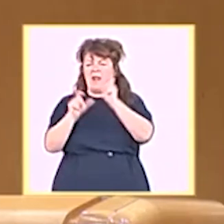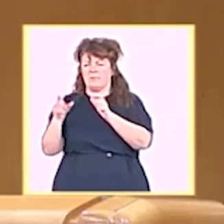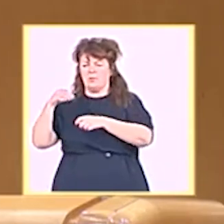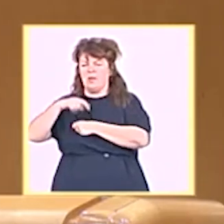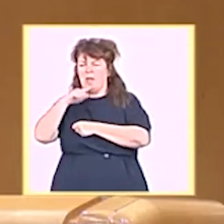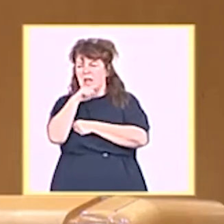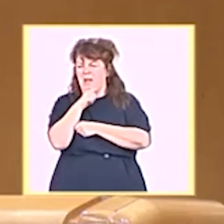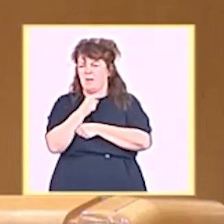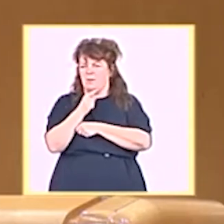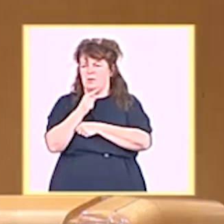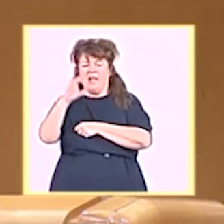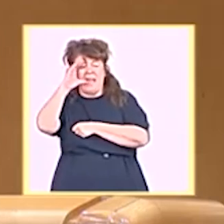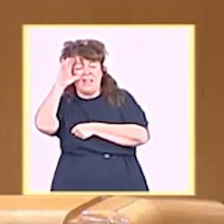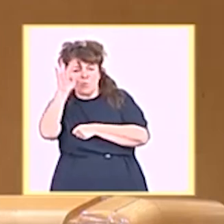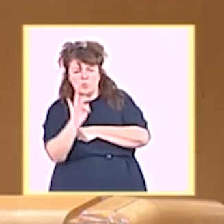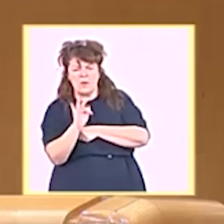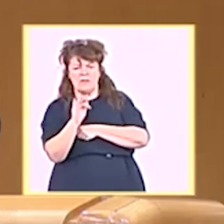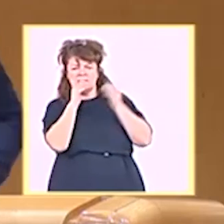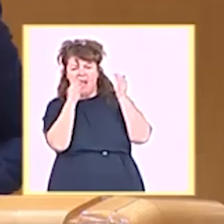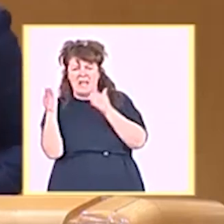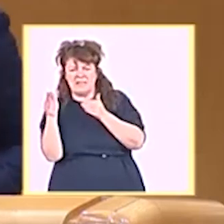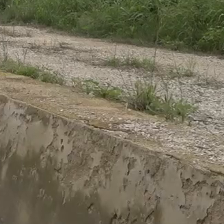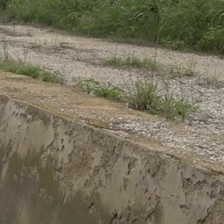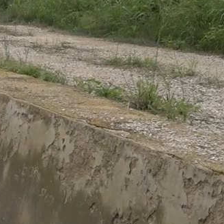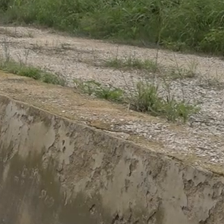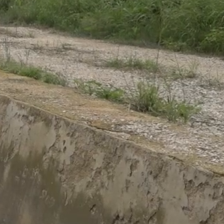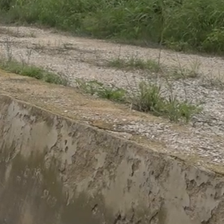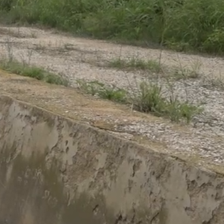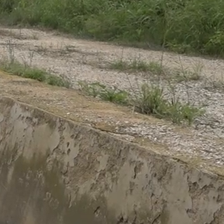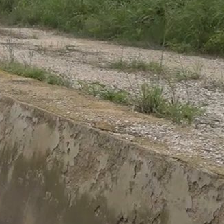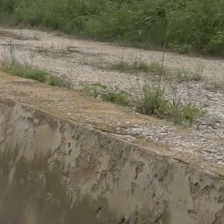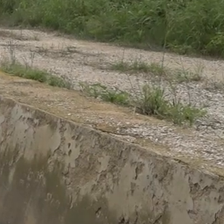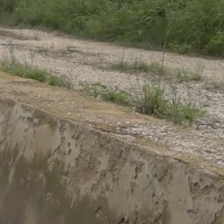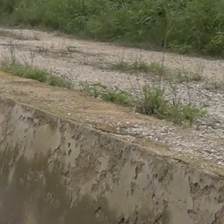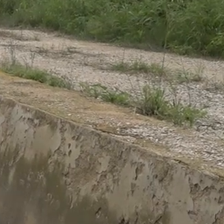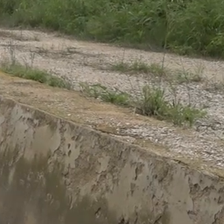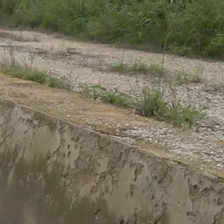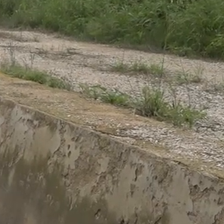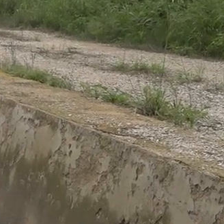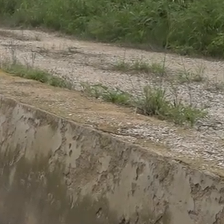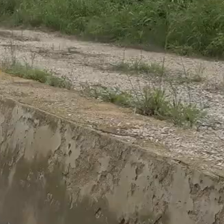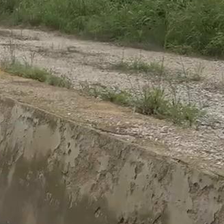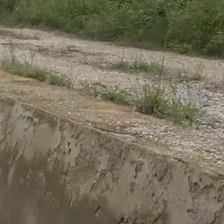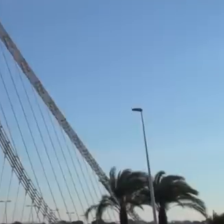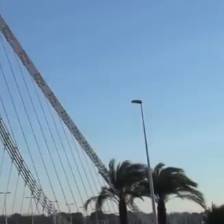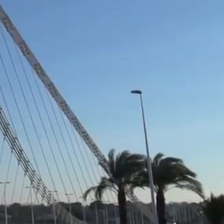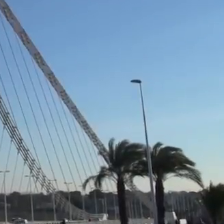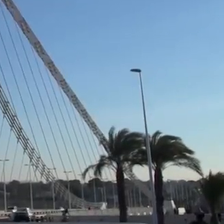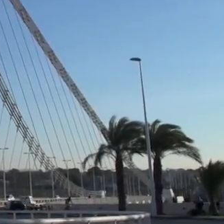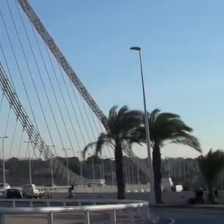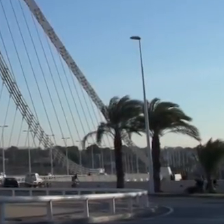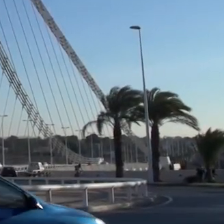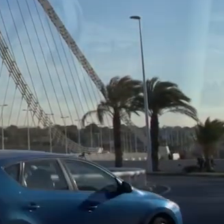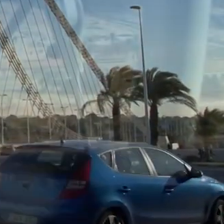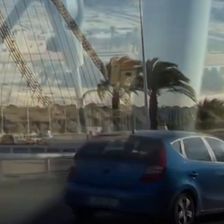y lo más importante materializadas Muchísimas gracias Sánchez ha querido responder a las acusaciones asegurando que tras